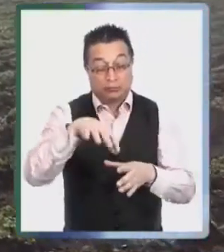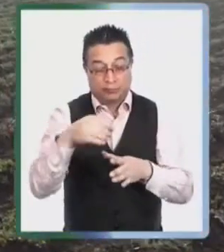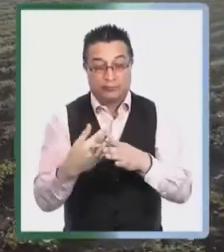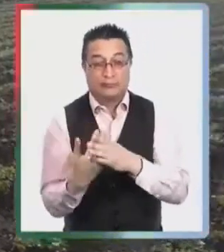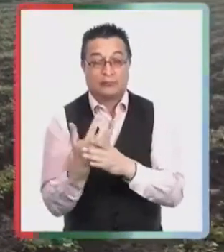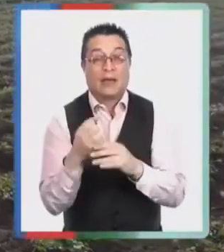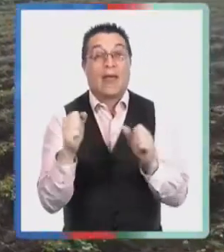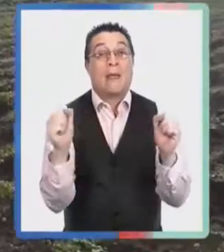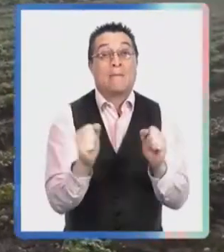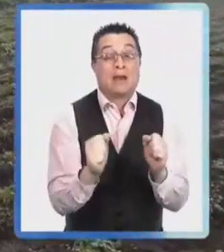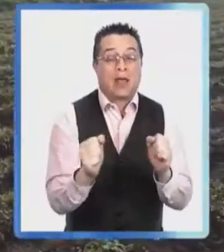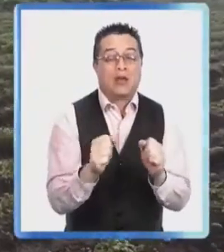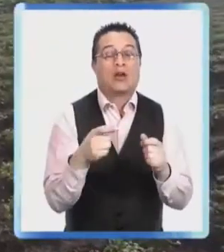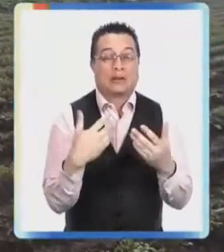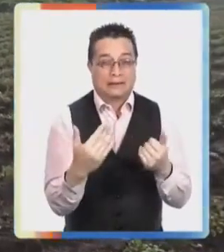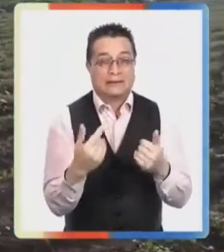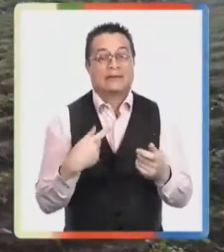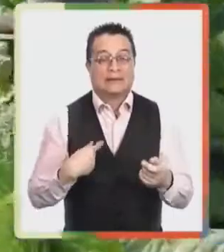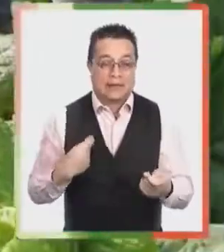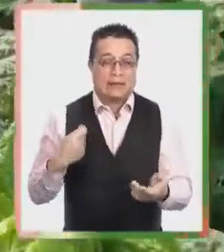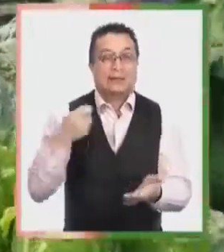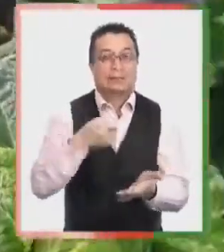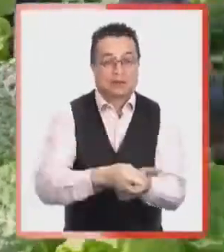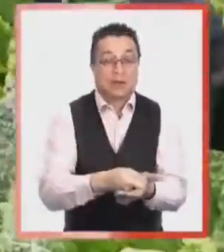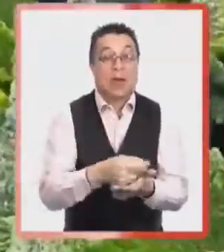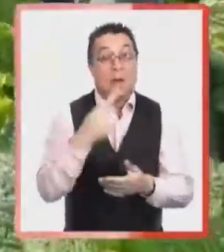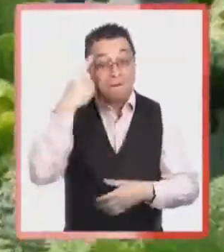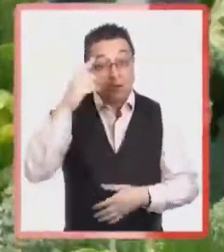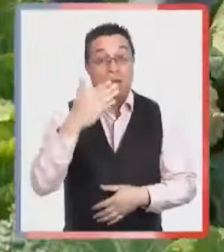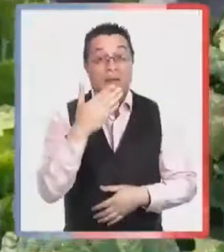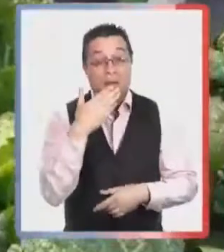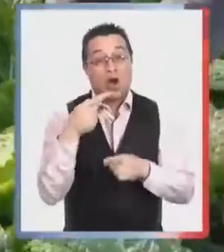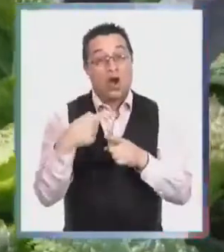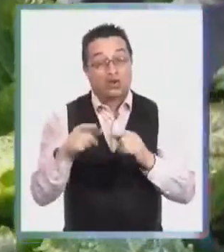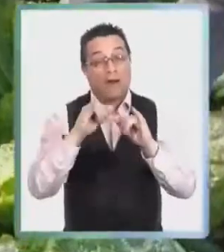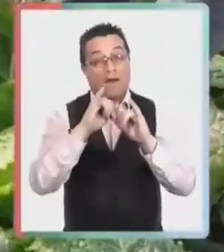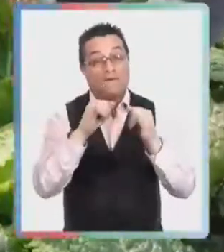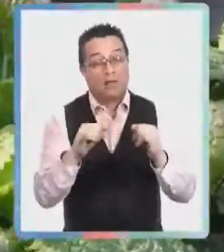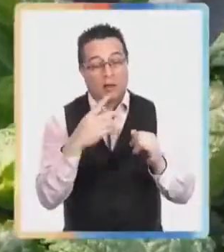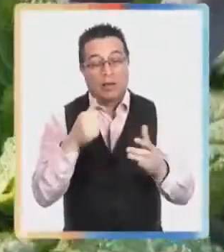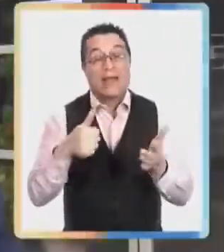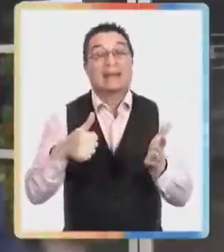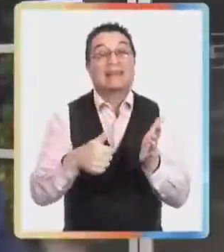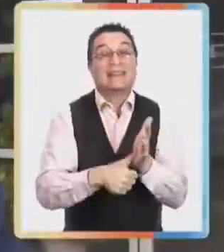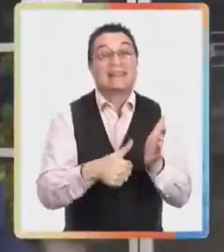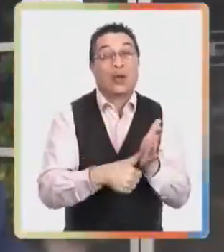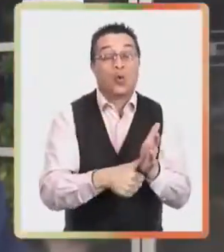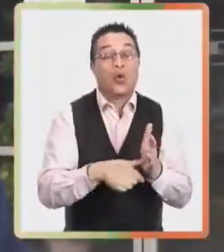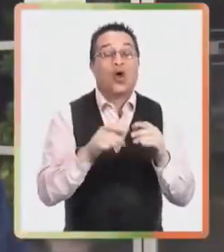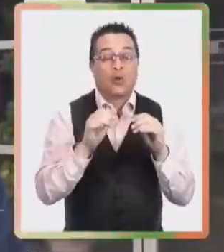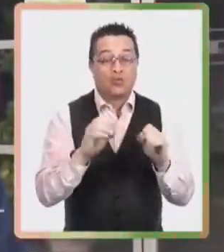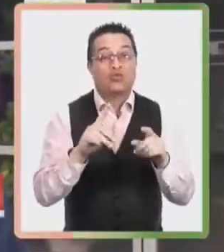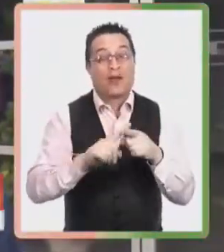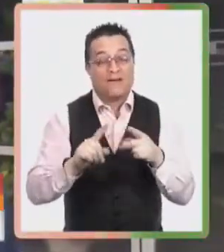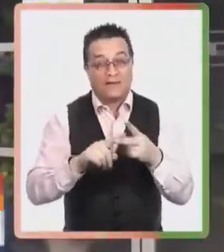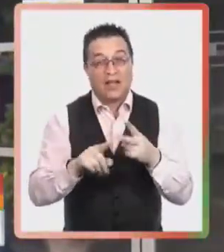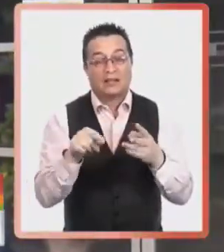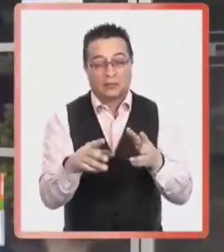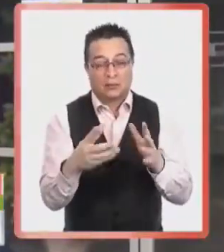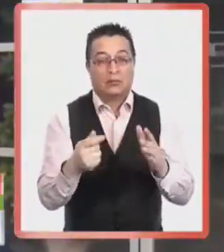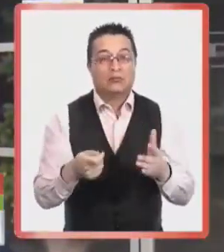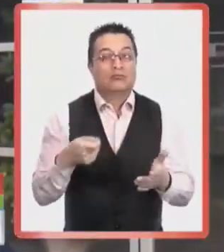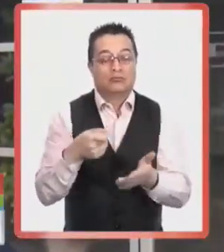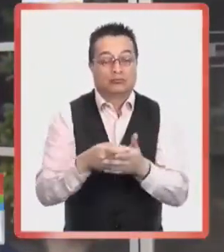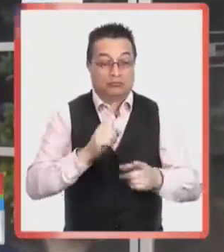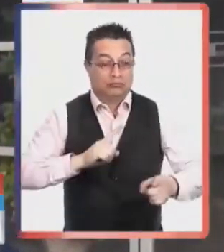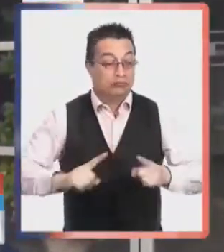en invernaderos que requieren por cierta inversión, pero también existen otros mecanismos asociados a seguros que en muchos casos le cubren parte del costo